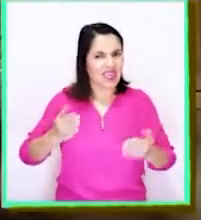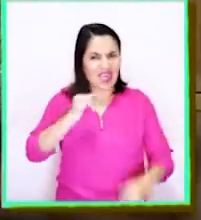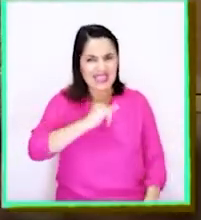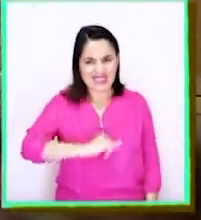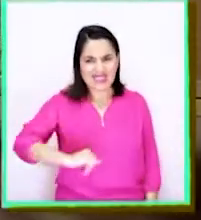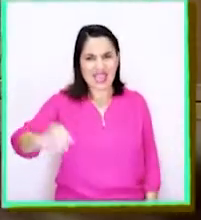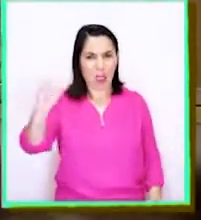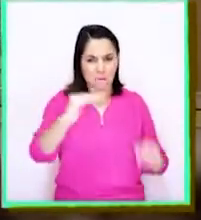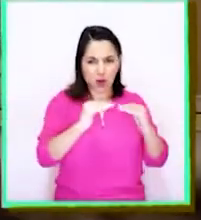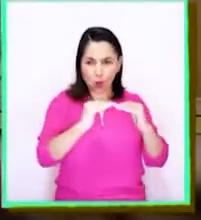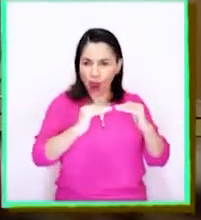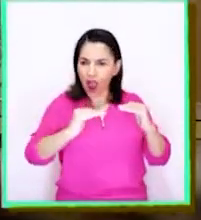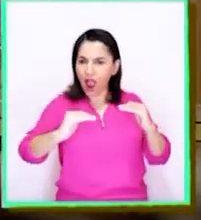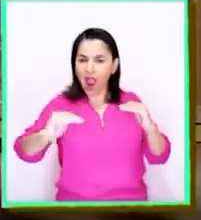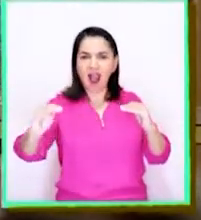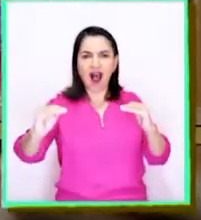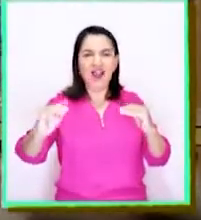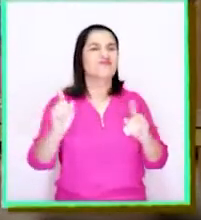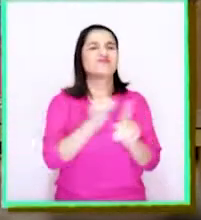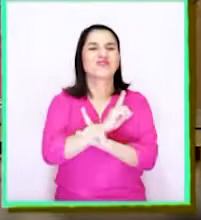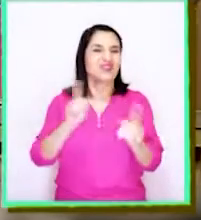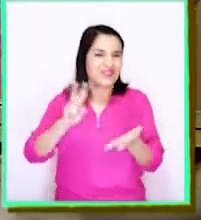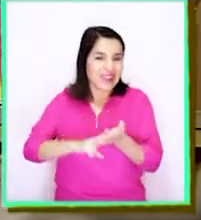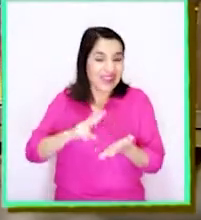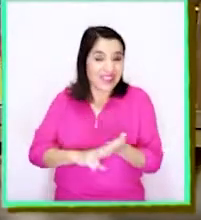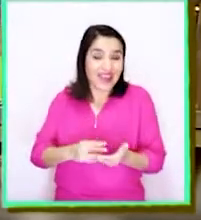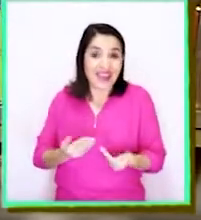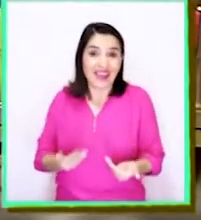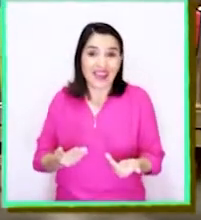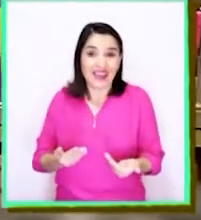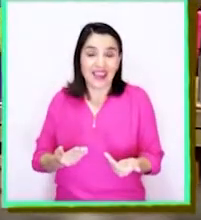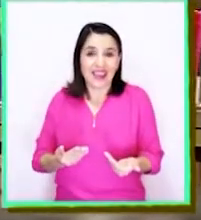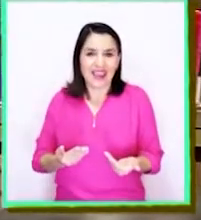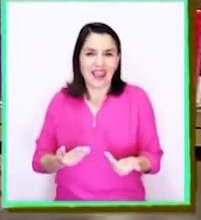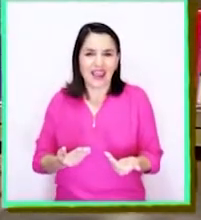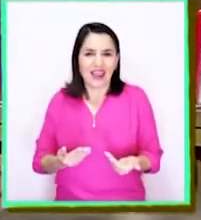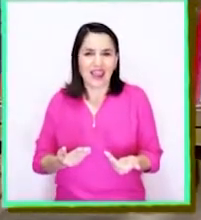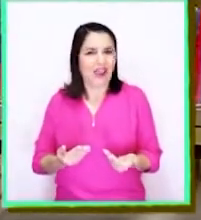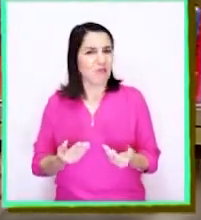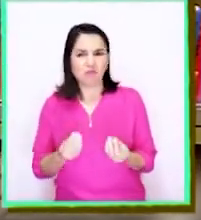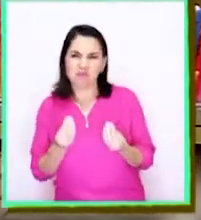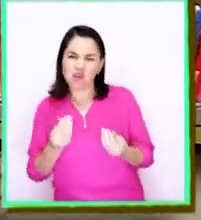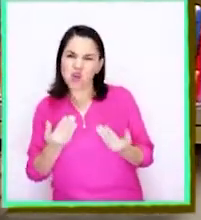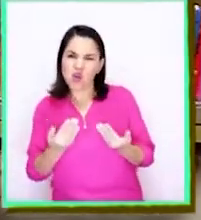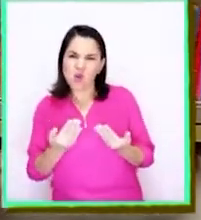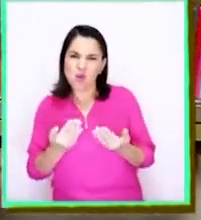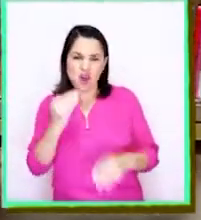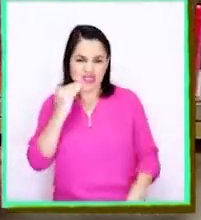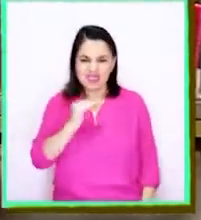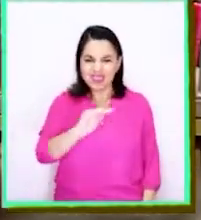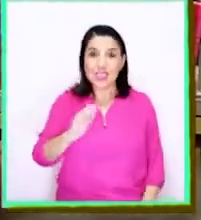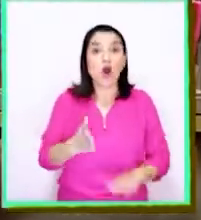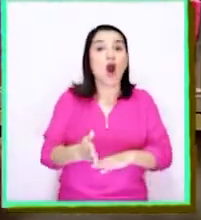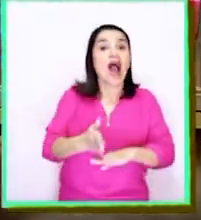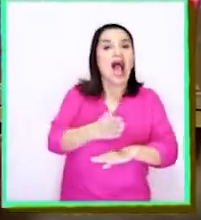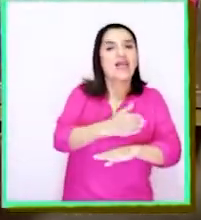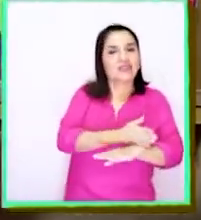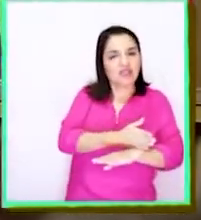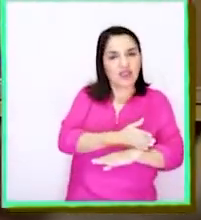han sido siempre iguales? No, ¿cierto? ¿Cómo son los niños antes de ser